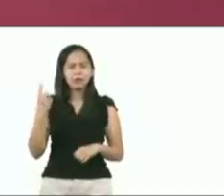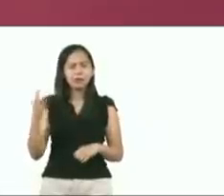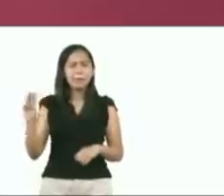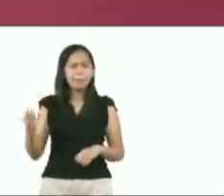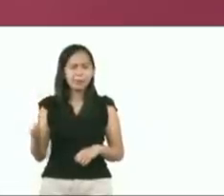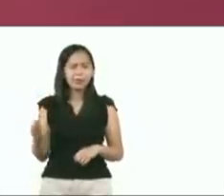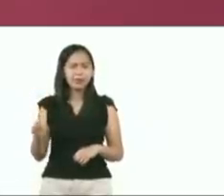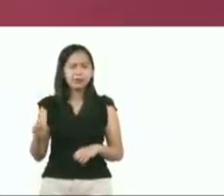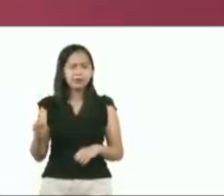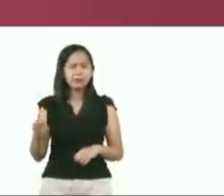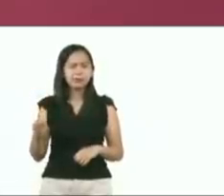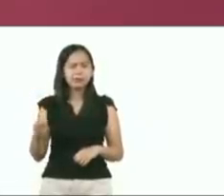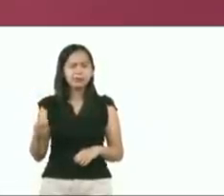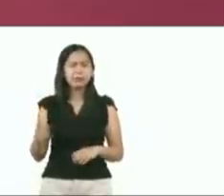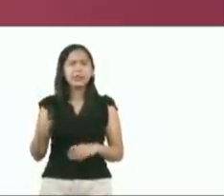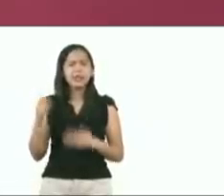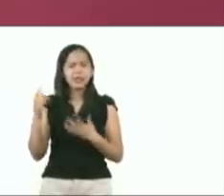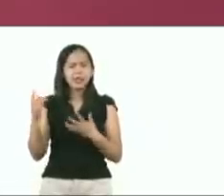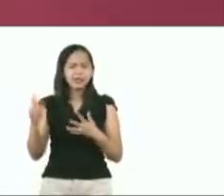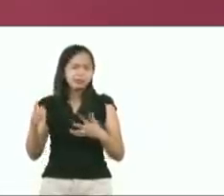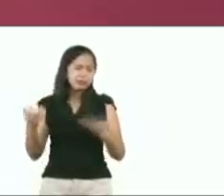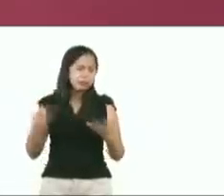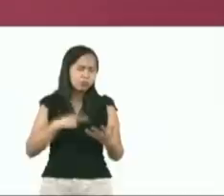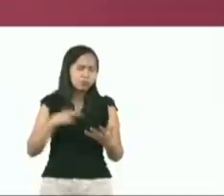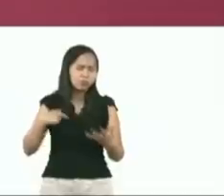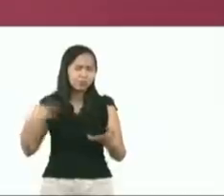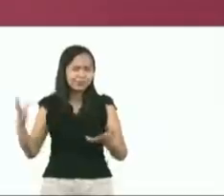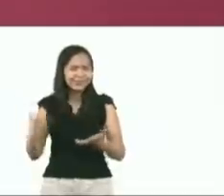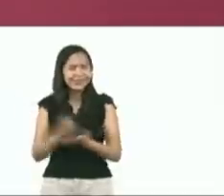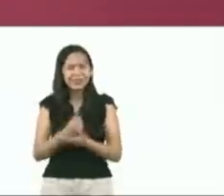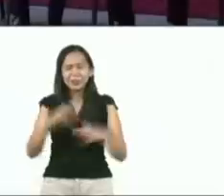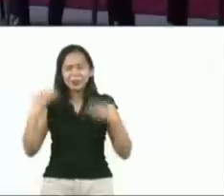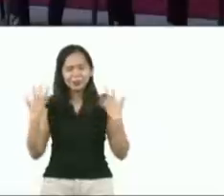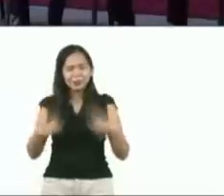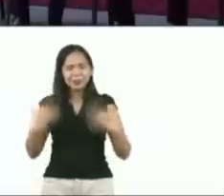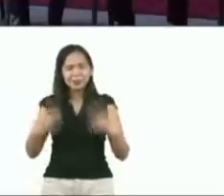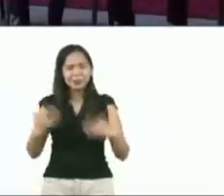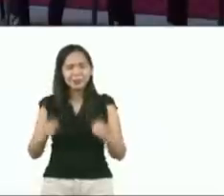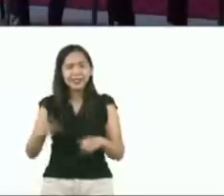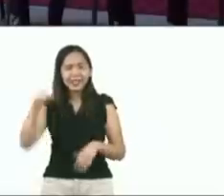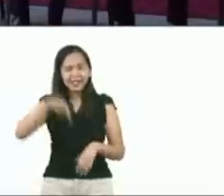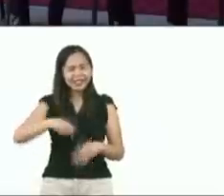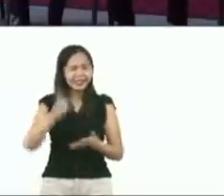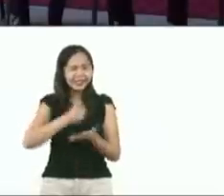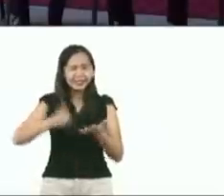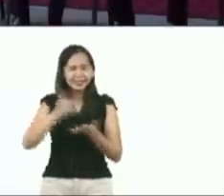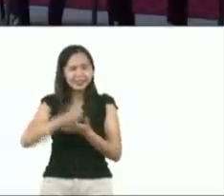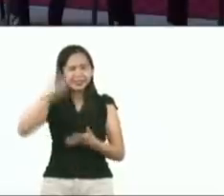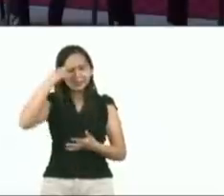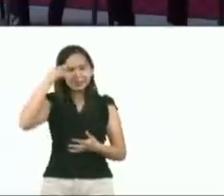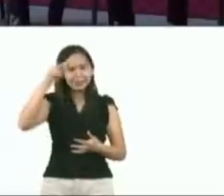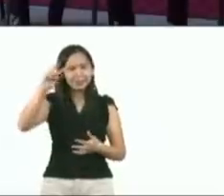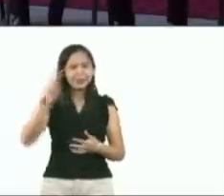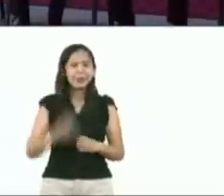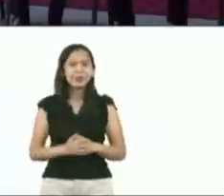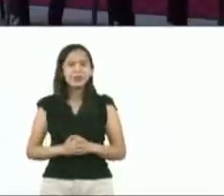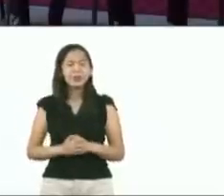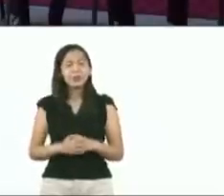establecer un récord irrompible. Estoy seguro que lo que se va a lograr en la Ciudad de México